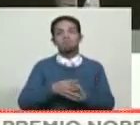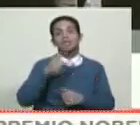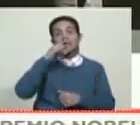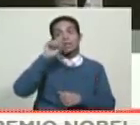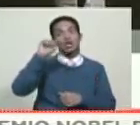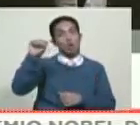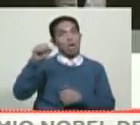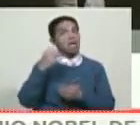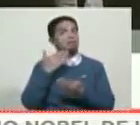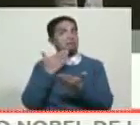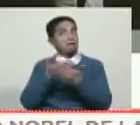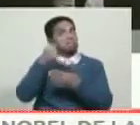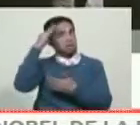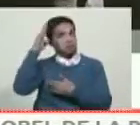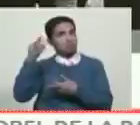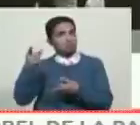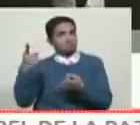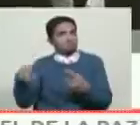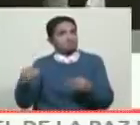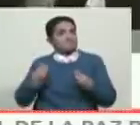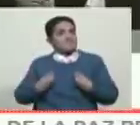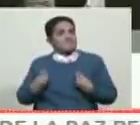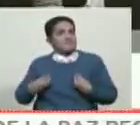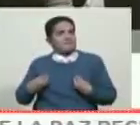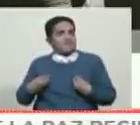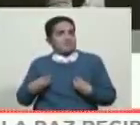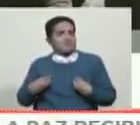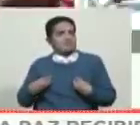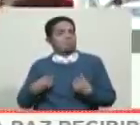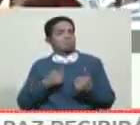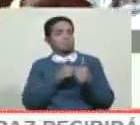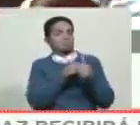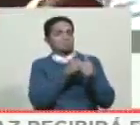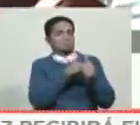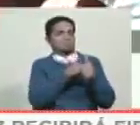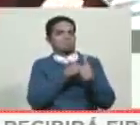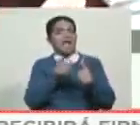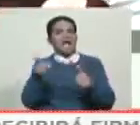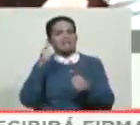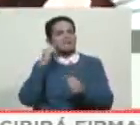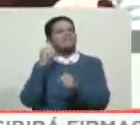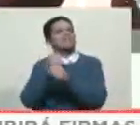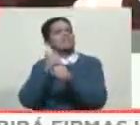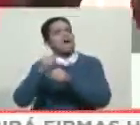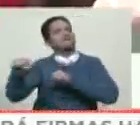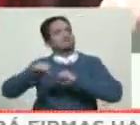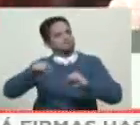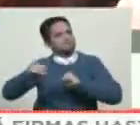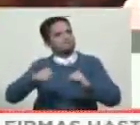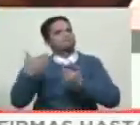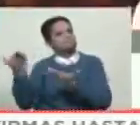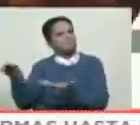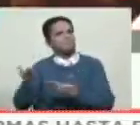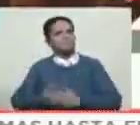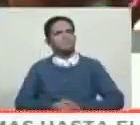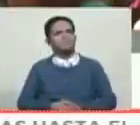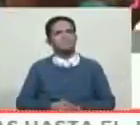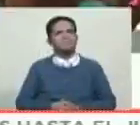la Virgen, está vivito y coleando, y trabajando, y mandando.